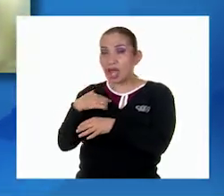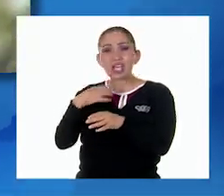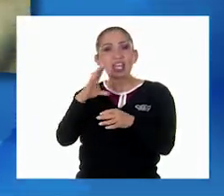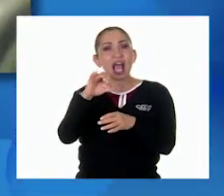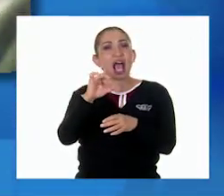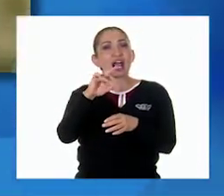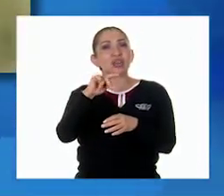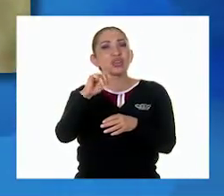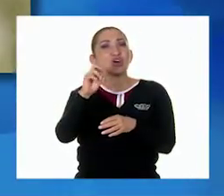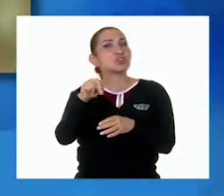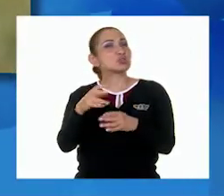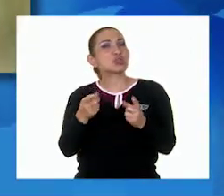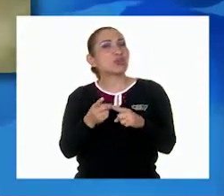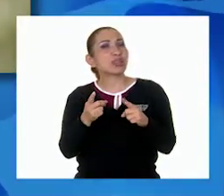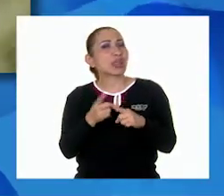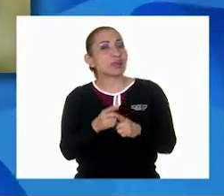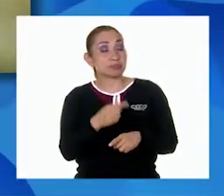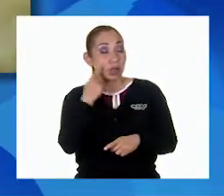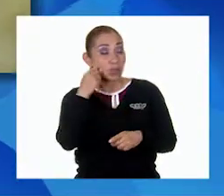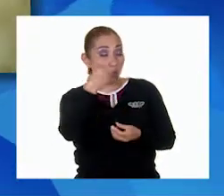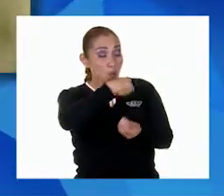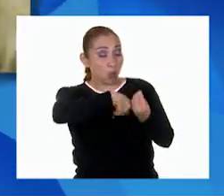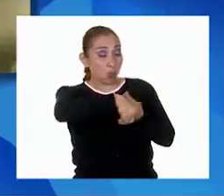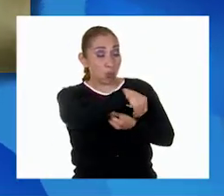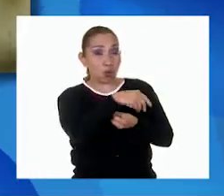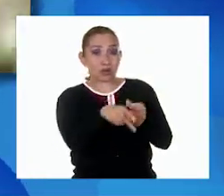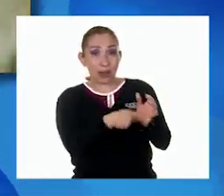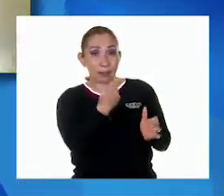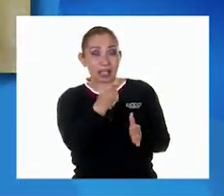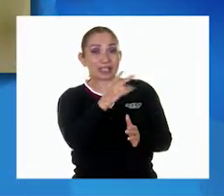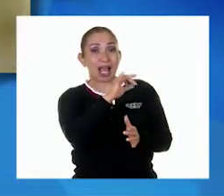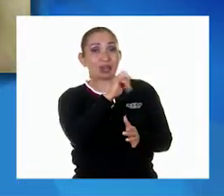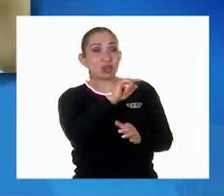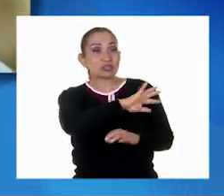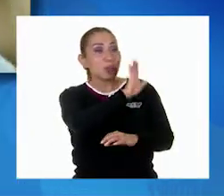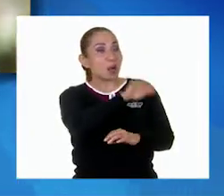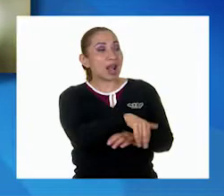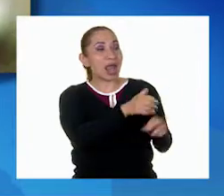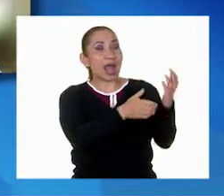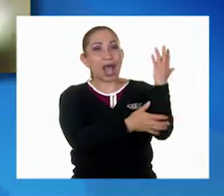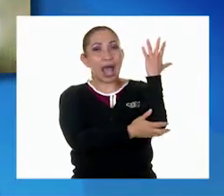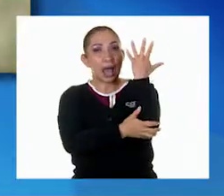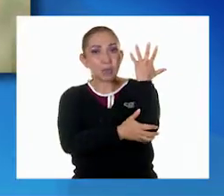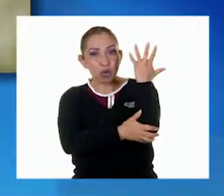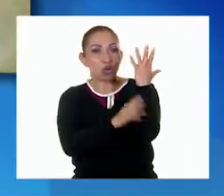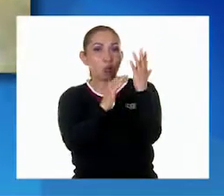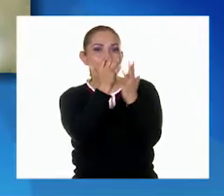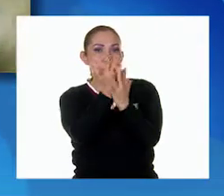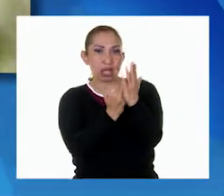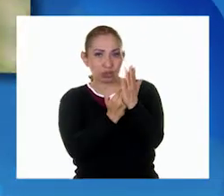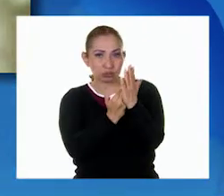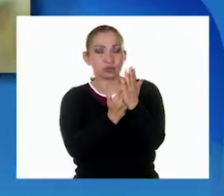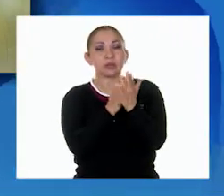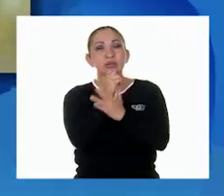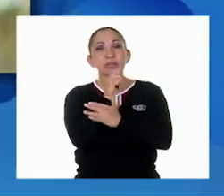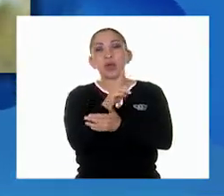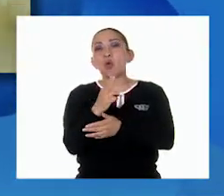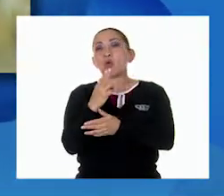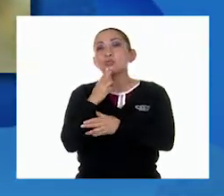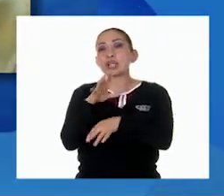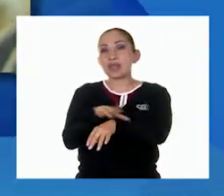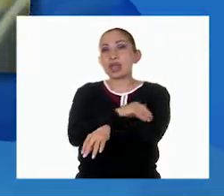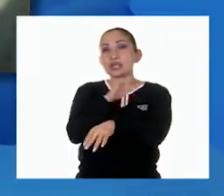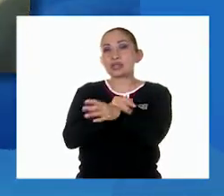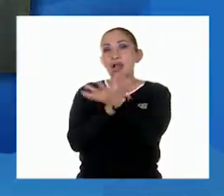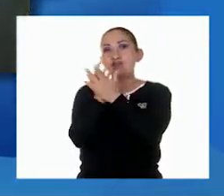cartón? Mira, al reciclar cartón, evitamos que mueran algunos árboles. También evitamos el uso de